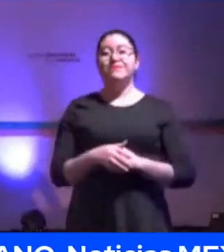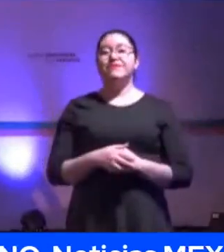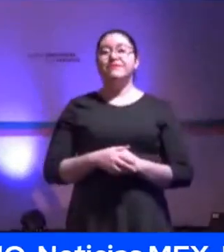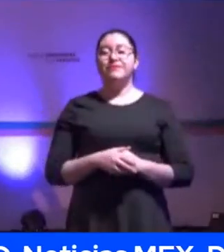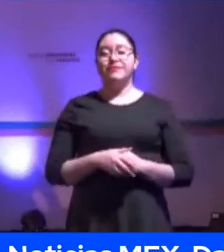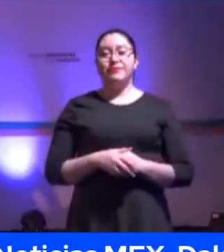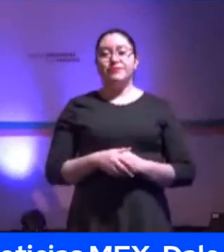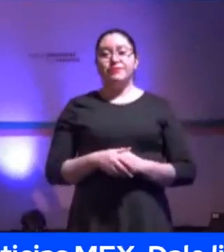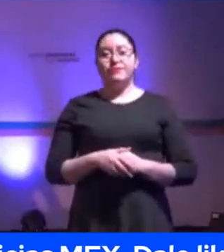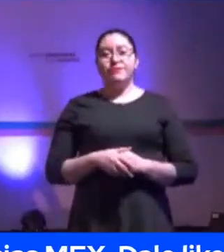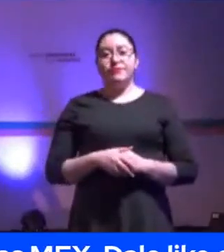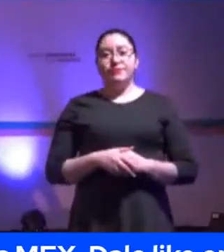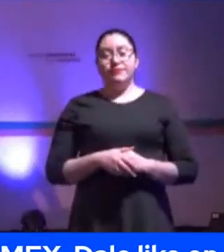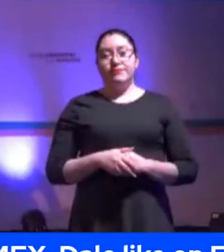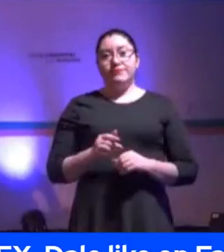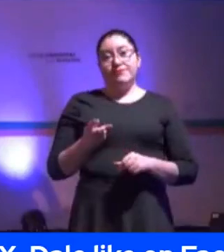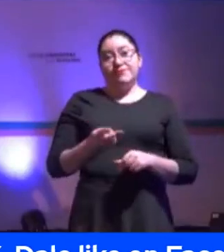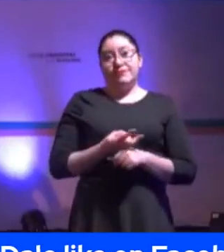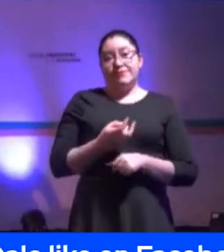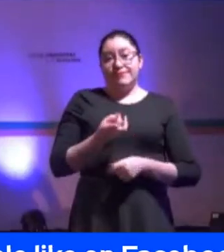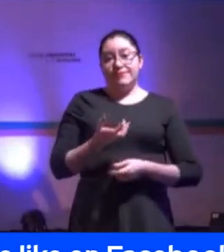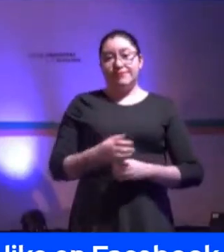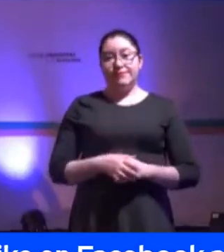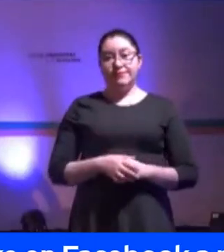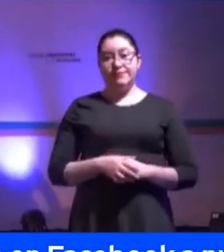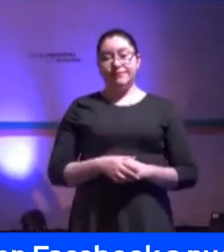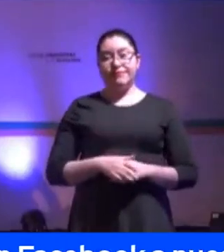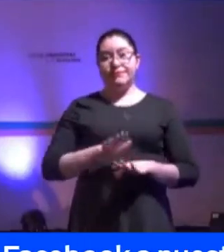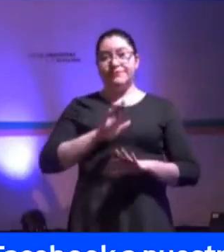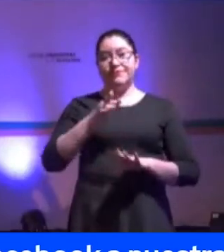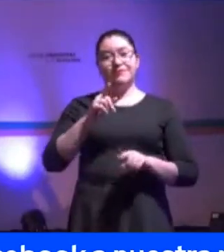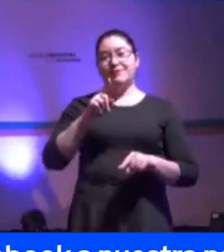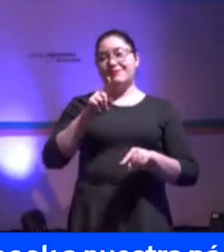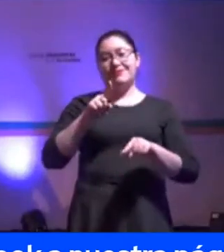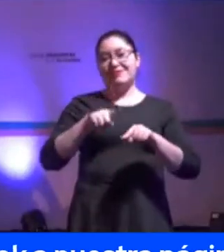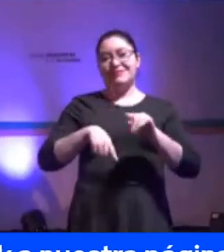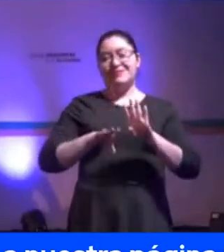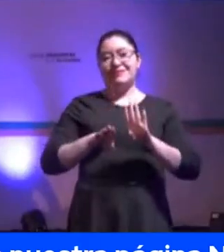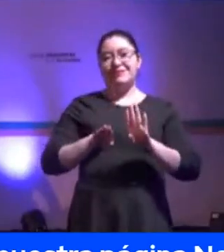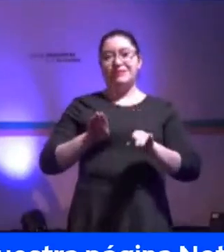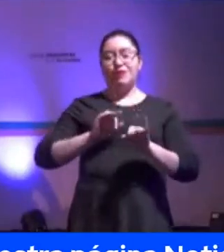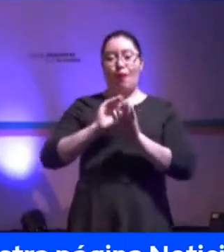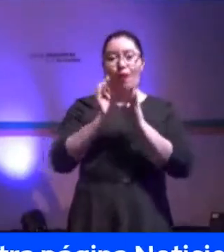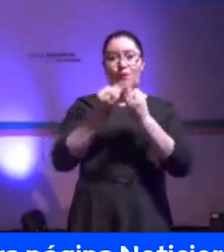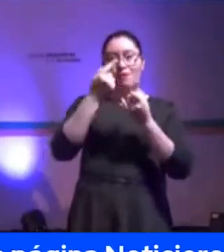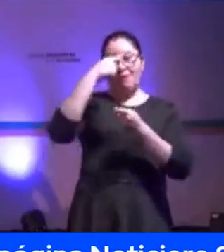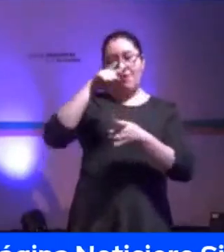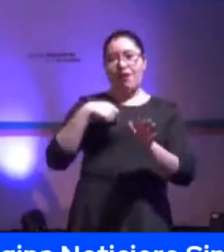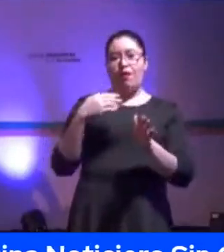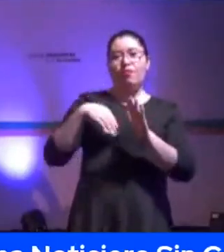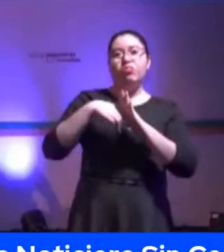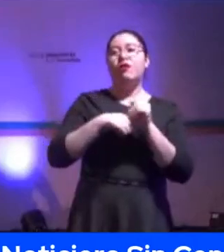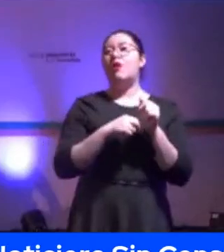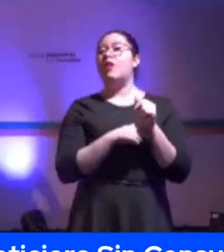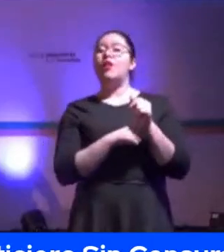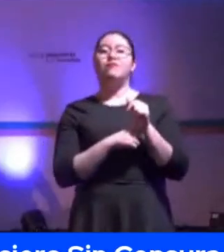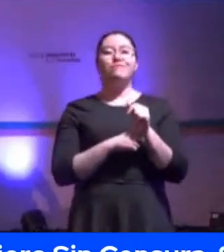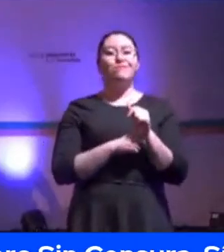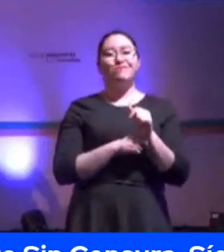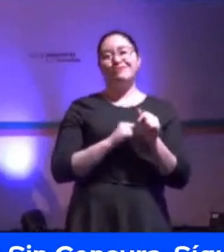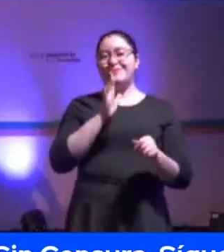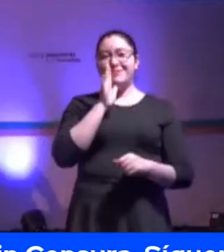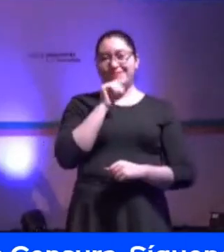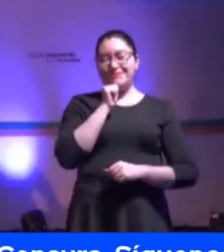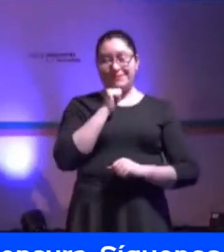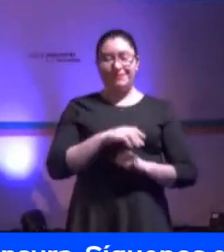que literalmente quedaron desmantelados. No había más manera de ocultarlo, no había mayor posibilidad. Entonces,